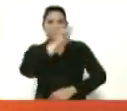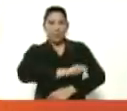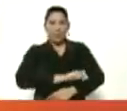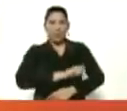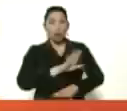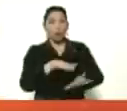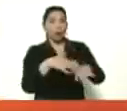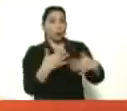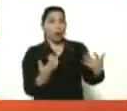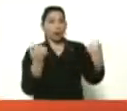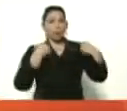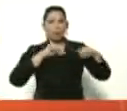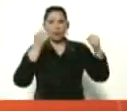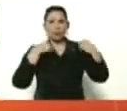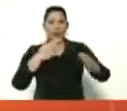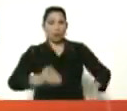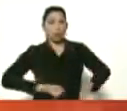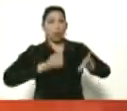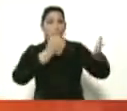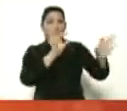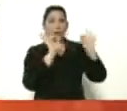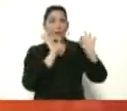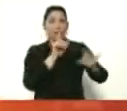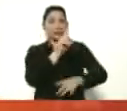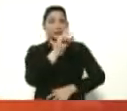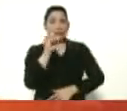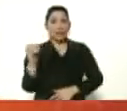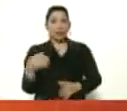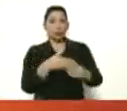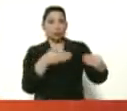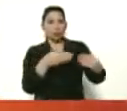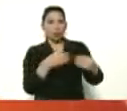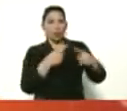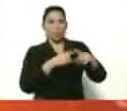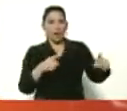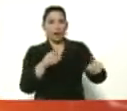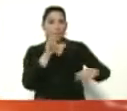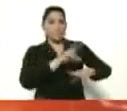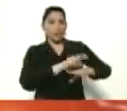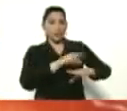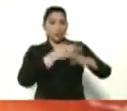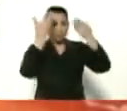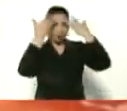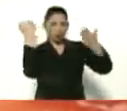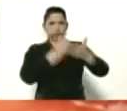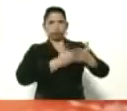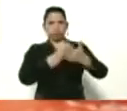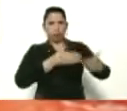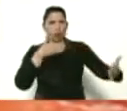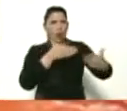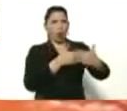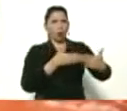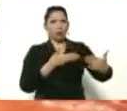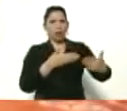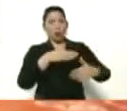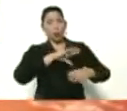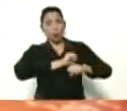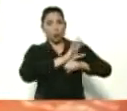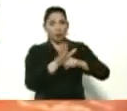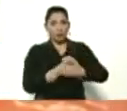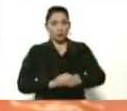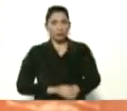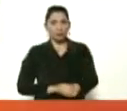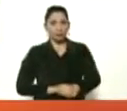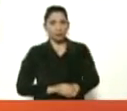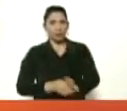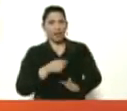cuando prepararon bonos especiales de $100 para médicos y enfermeras que luchan contra el coronavirus. Eso